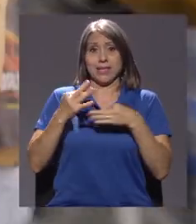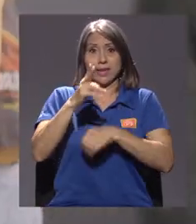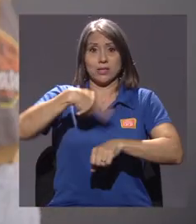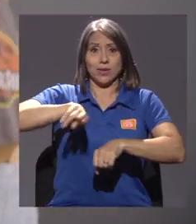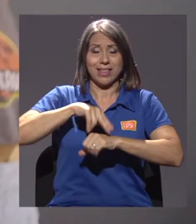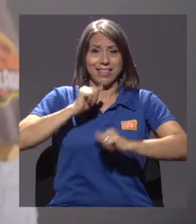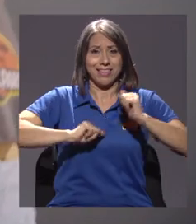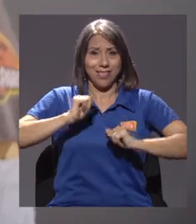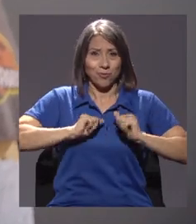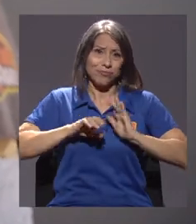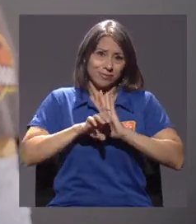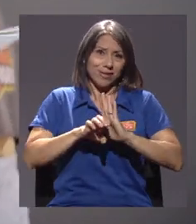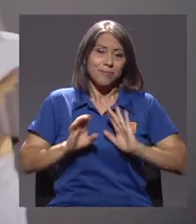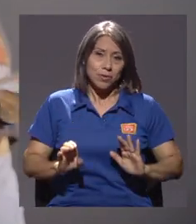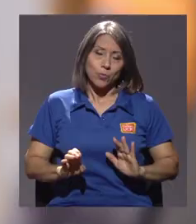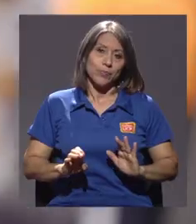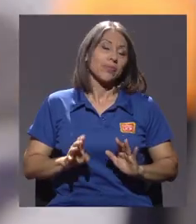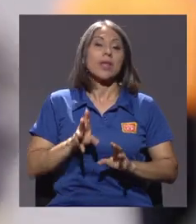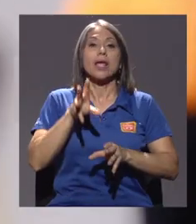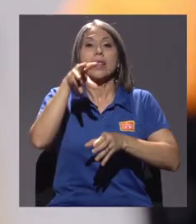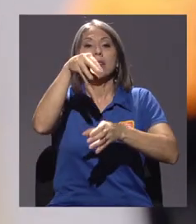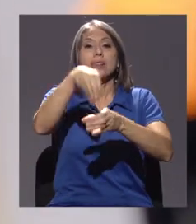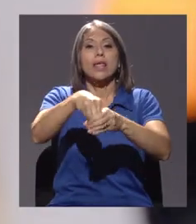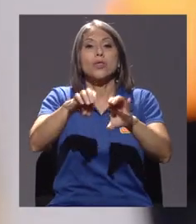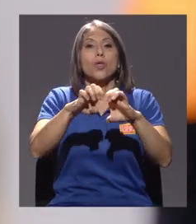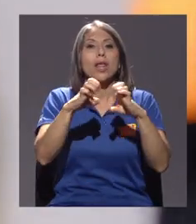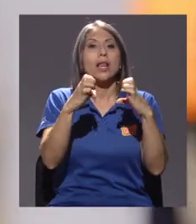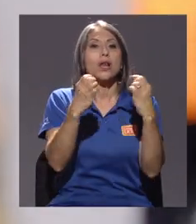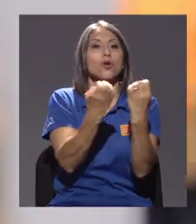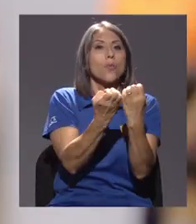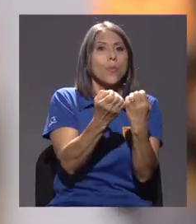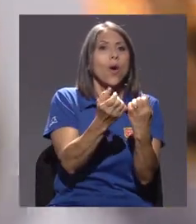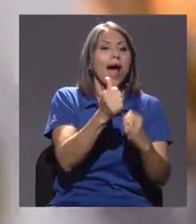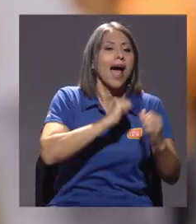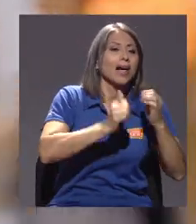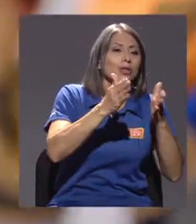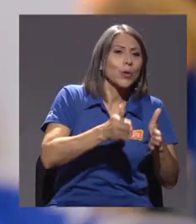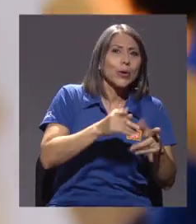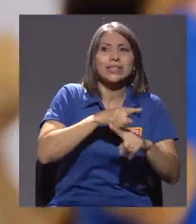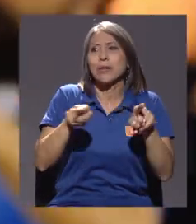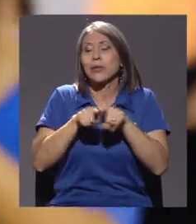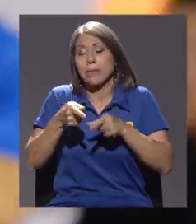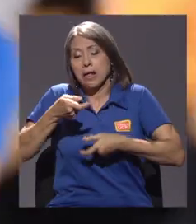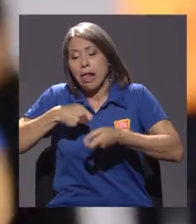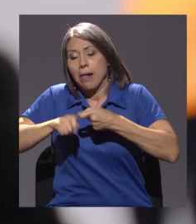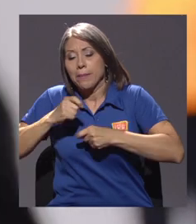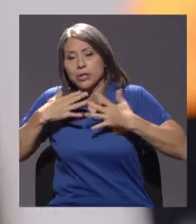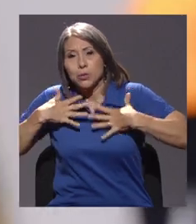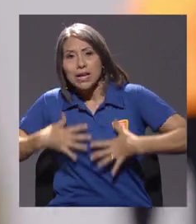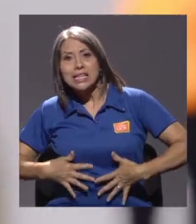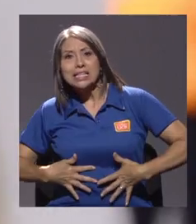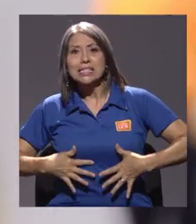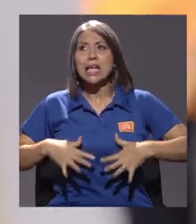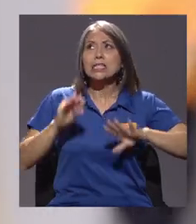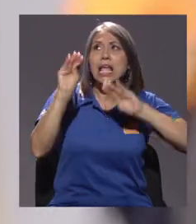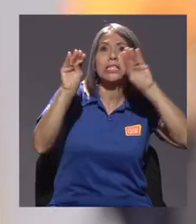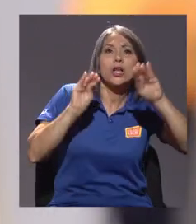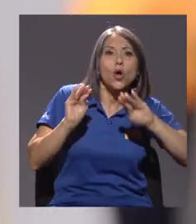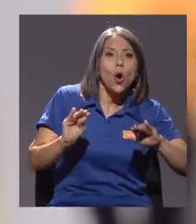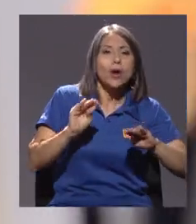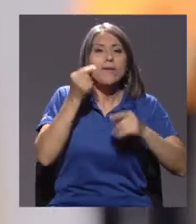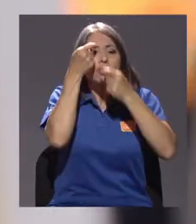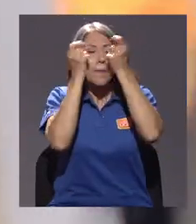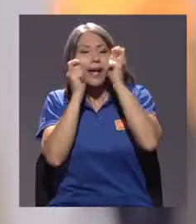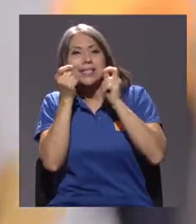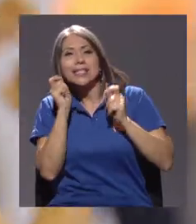Teatro, por ejemplo. Y dentro del grupo fuera de actores, pues hay un montón de gente detrás, vestuaristas, escenógrafos, maquillistas,